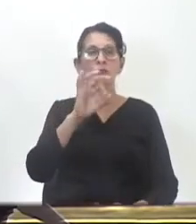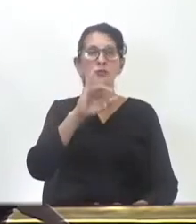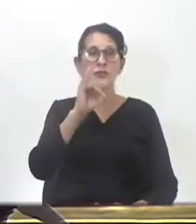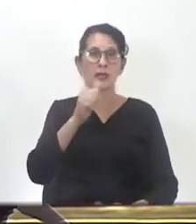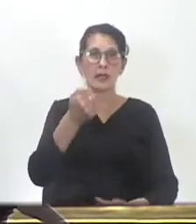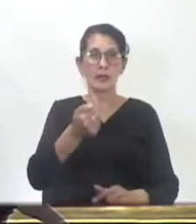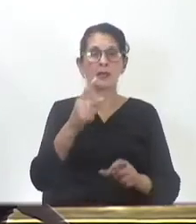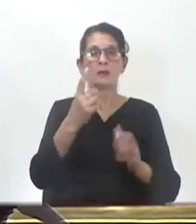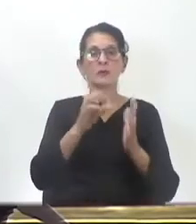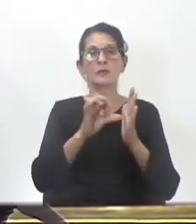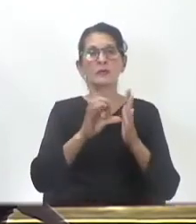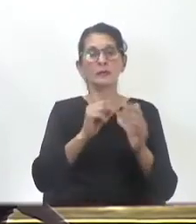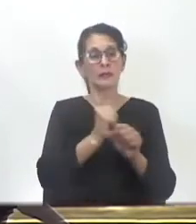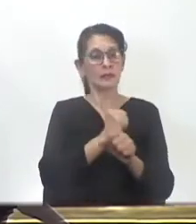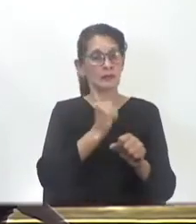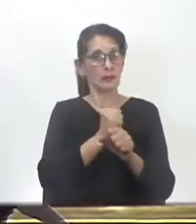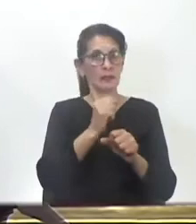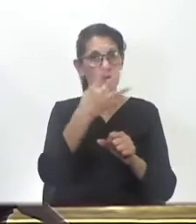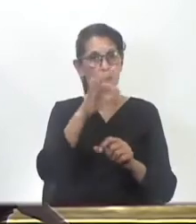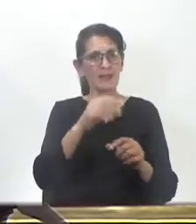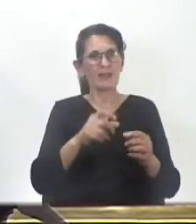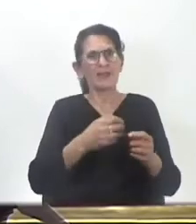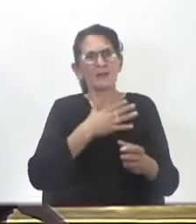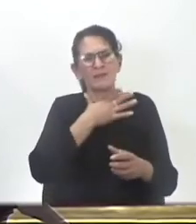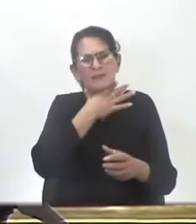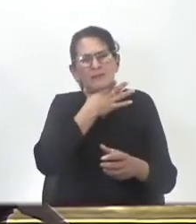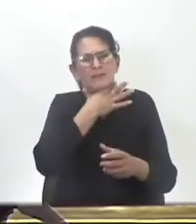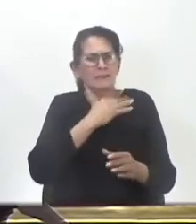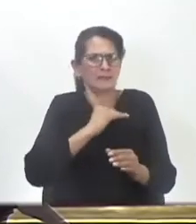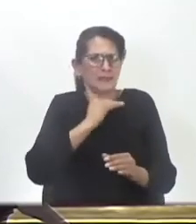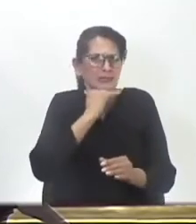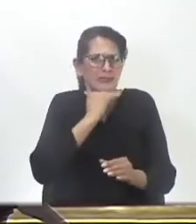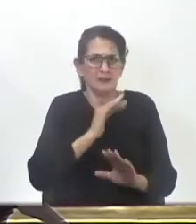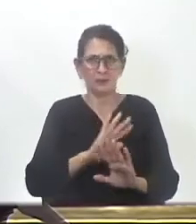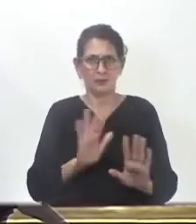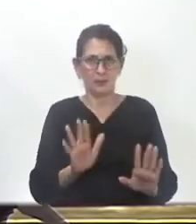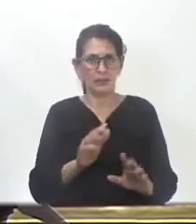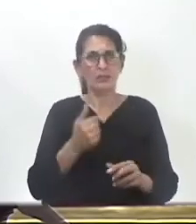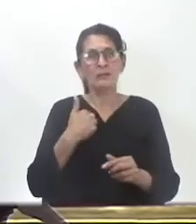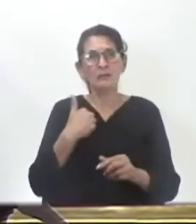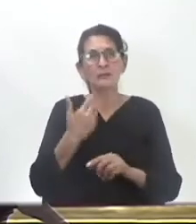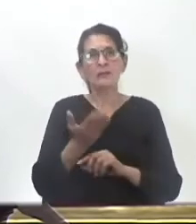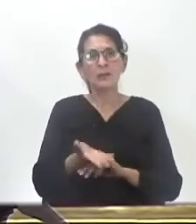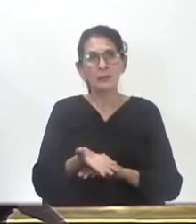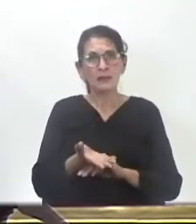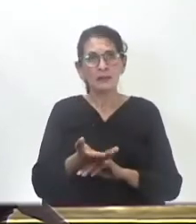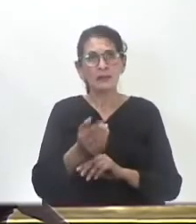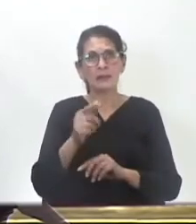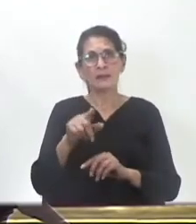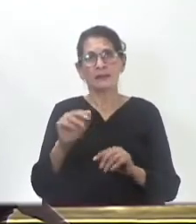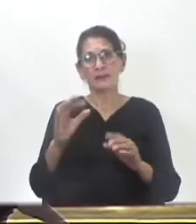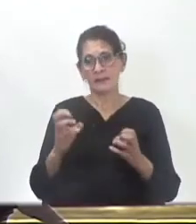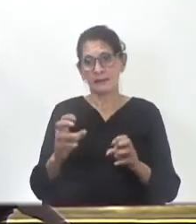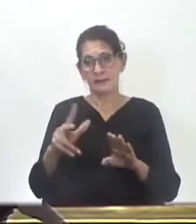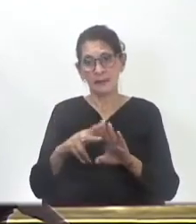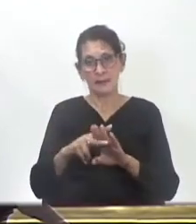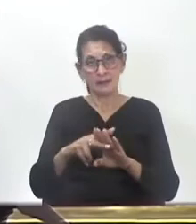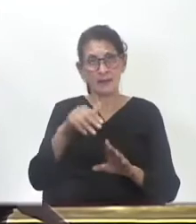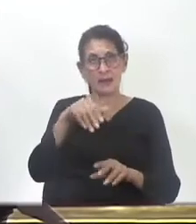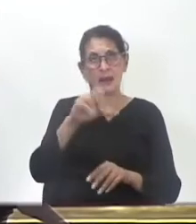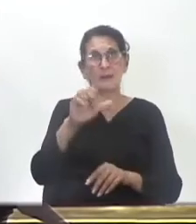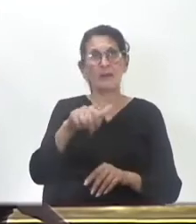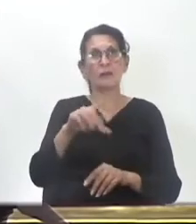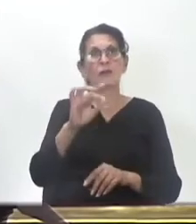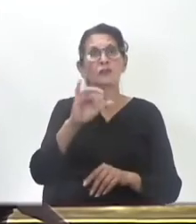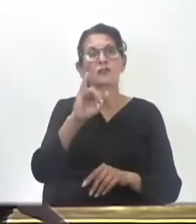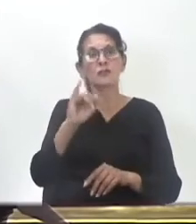y trabajan sobre un sistema que está totalmente colapsado. Yo le voy a decir, y le voy a pedir después, si se anima a interrumpir a Mendoza, y que me